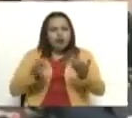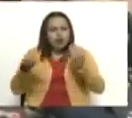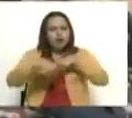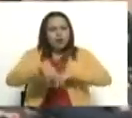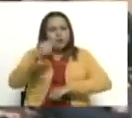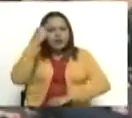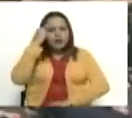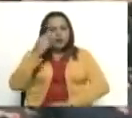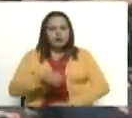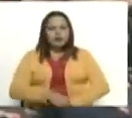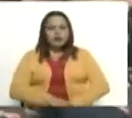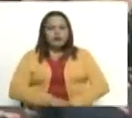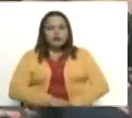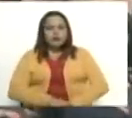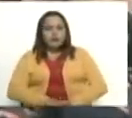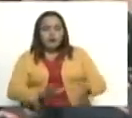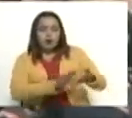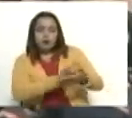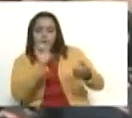En los considerandos,